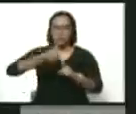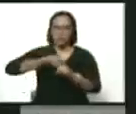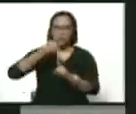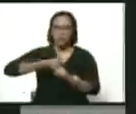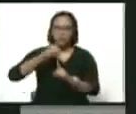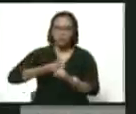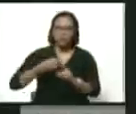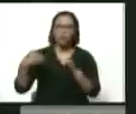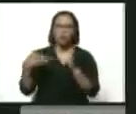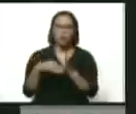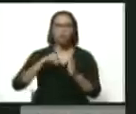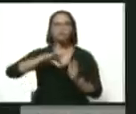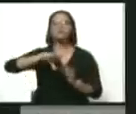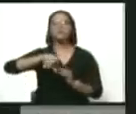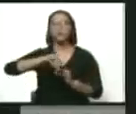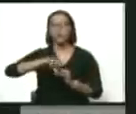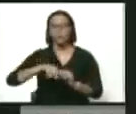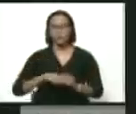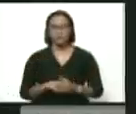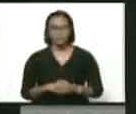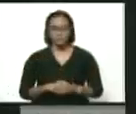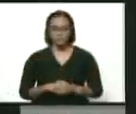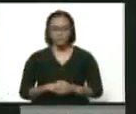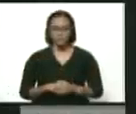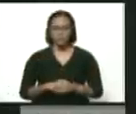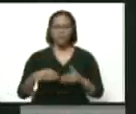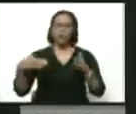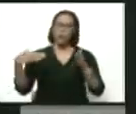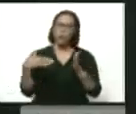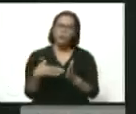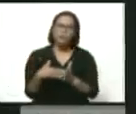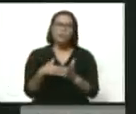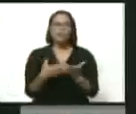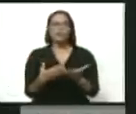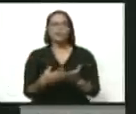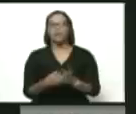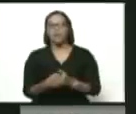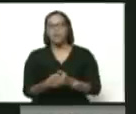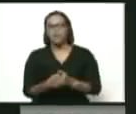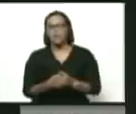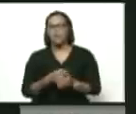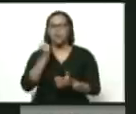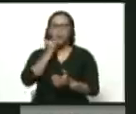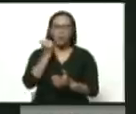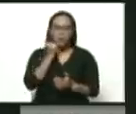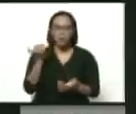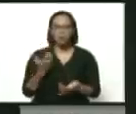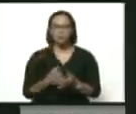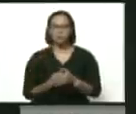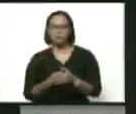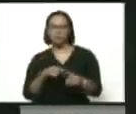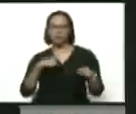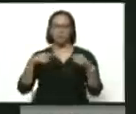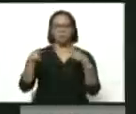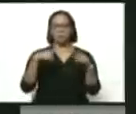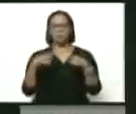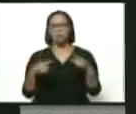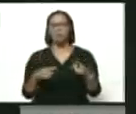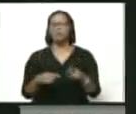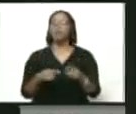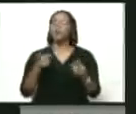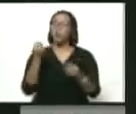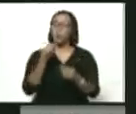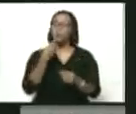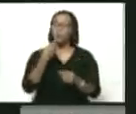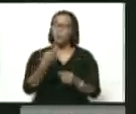la corrupción, uh-huh. Contra el delito, la burocratización. Como tú lo